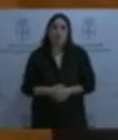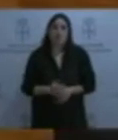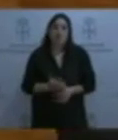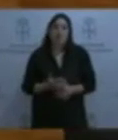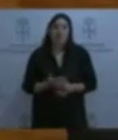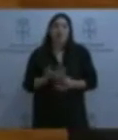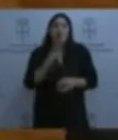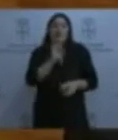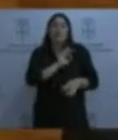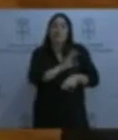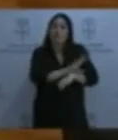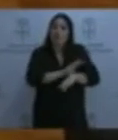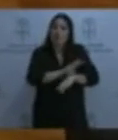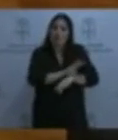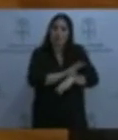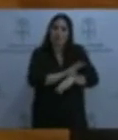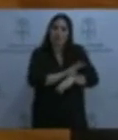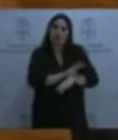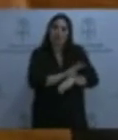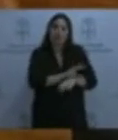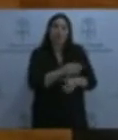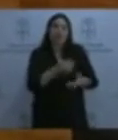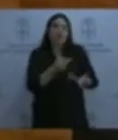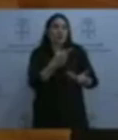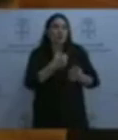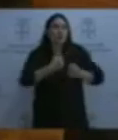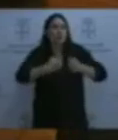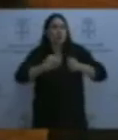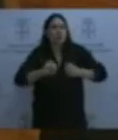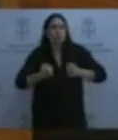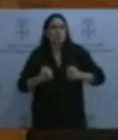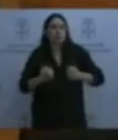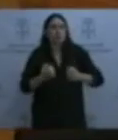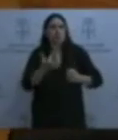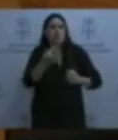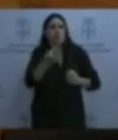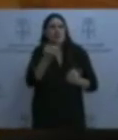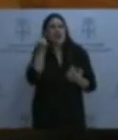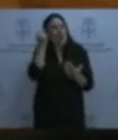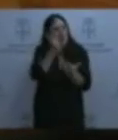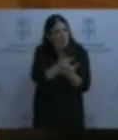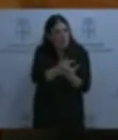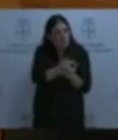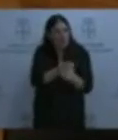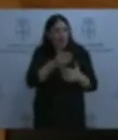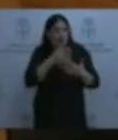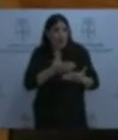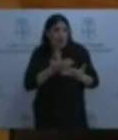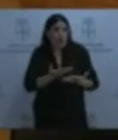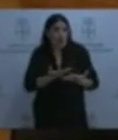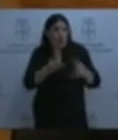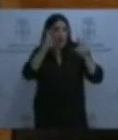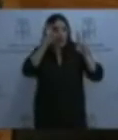Señor consejero, yo no niego el empeño ni la apuesta actual que está poniendo en esta